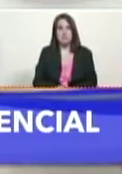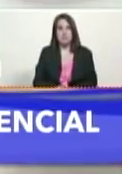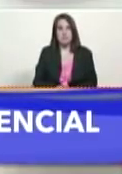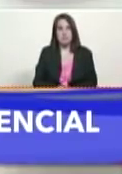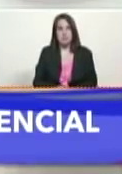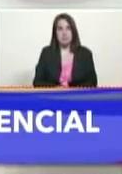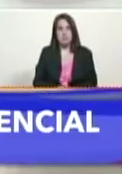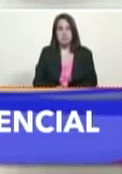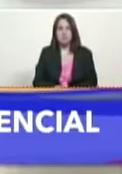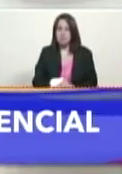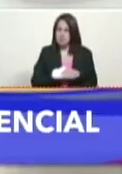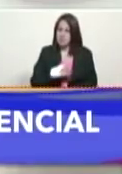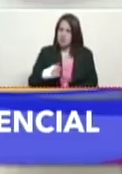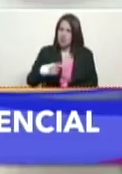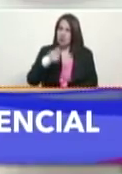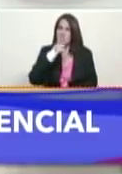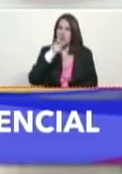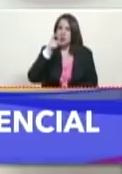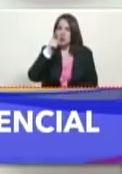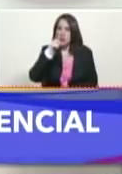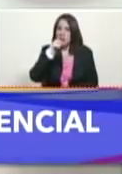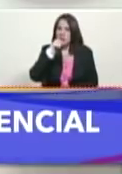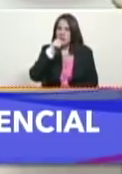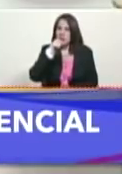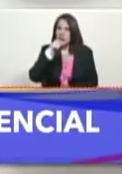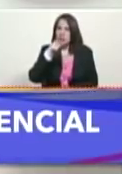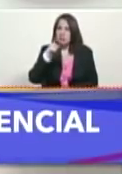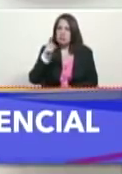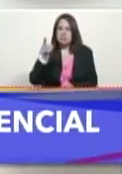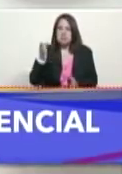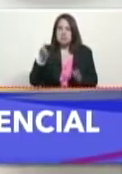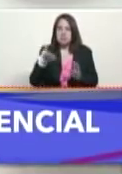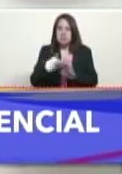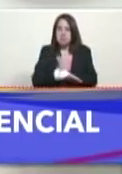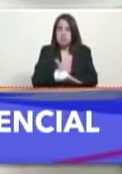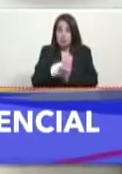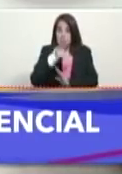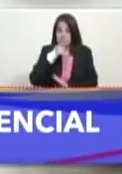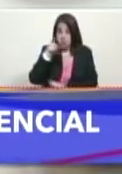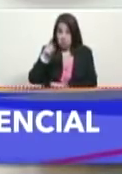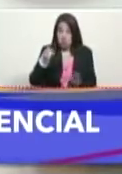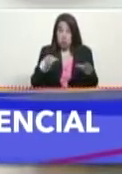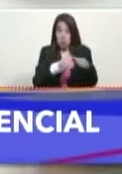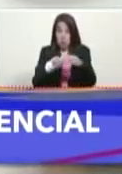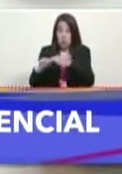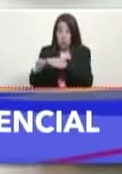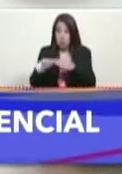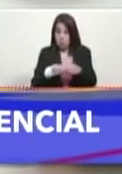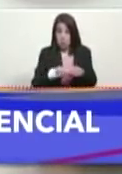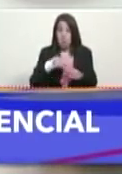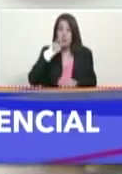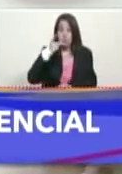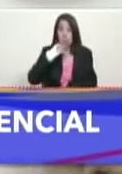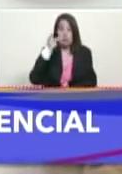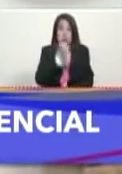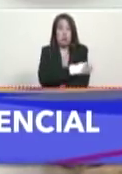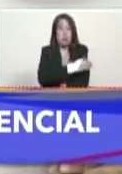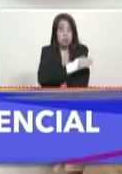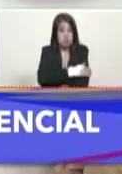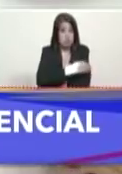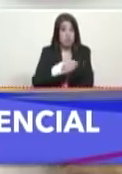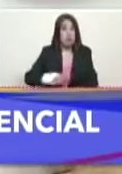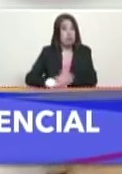Yo les quiero preguntar, ¿cuál es la estrategia de la oposición venezolana? Esta pregunta se la dirijo a los partidos políticos, si todavía tienen